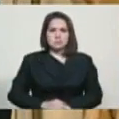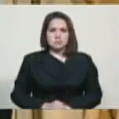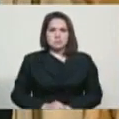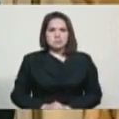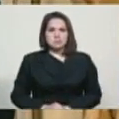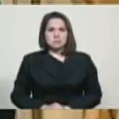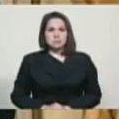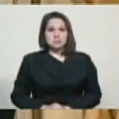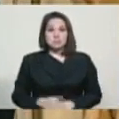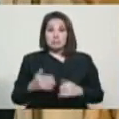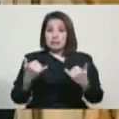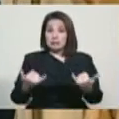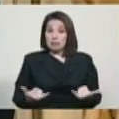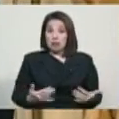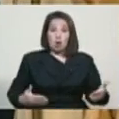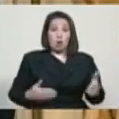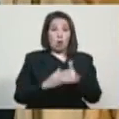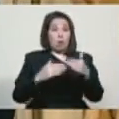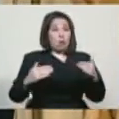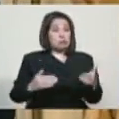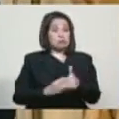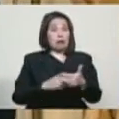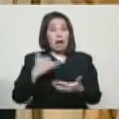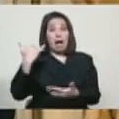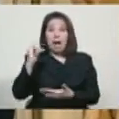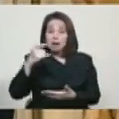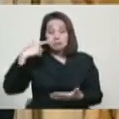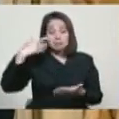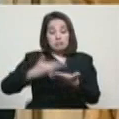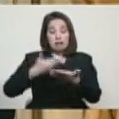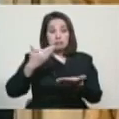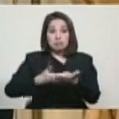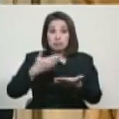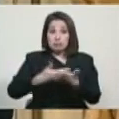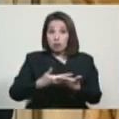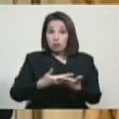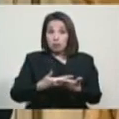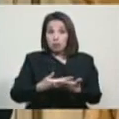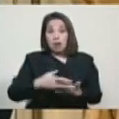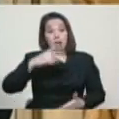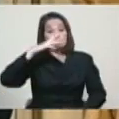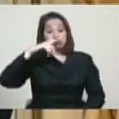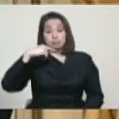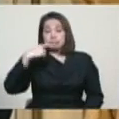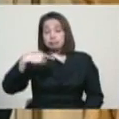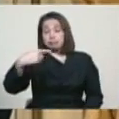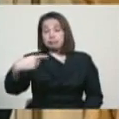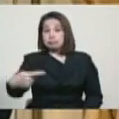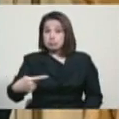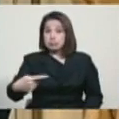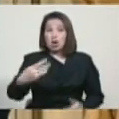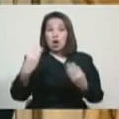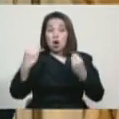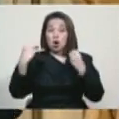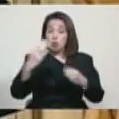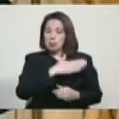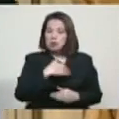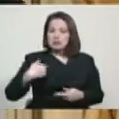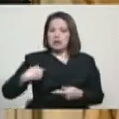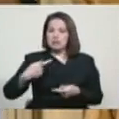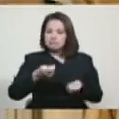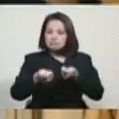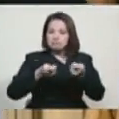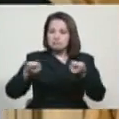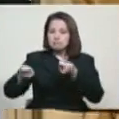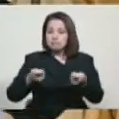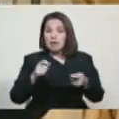Ya él está incriminado con testigos, capturados, convictos y confesos en el intento de magnicidio, de asesinato